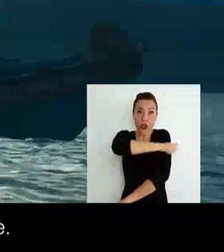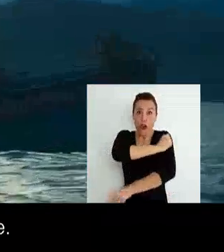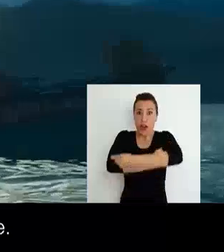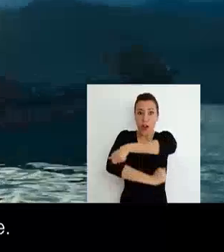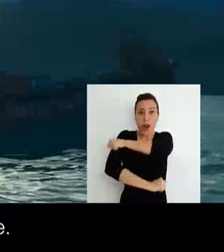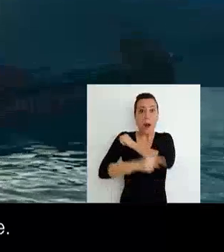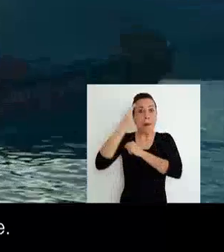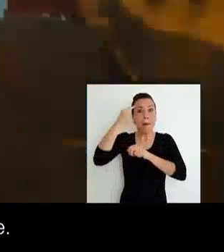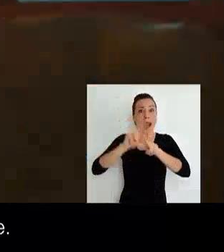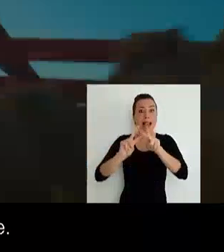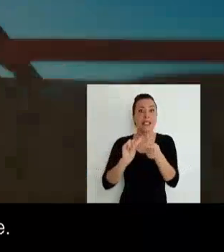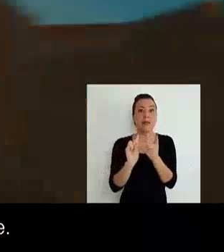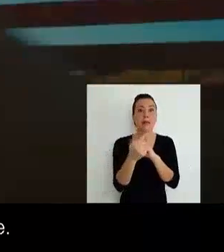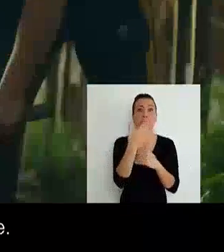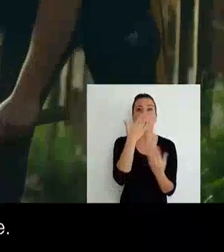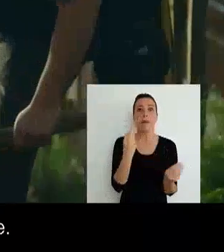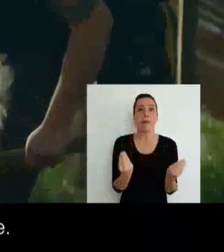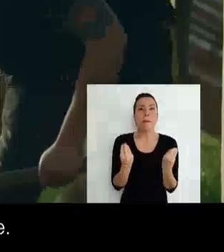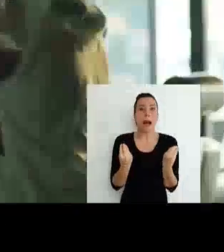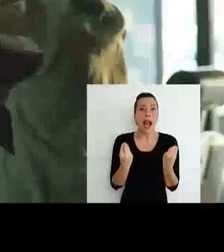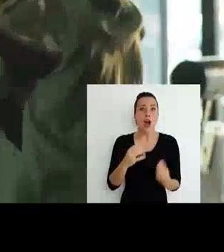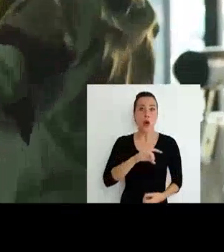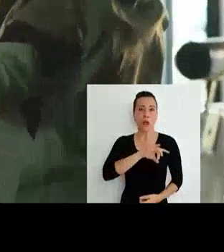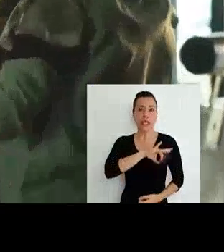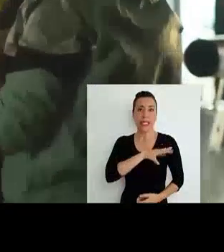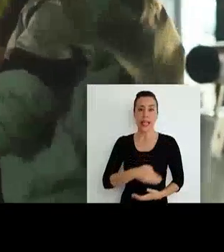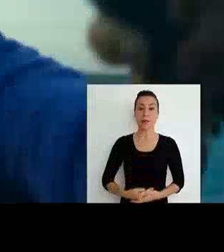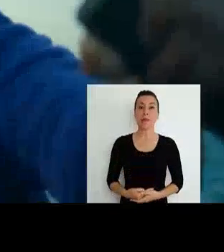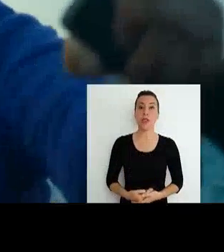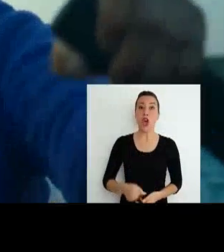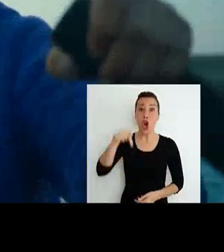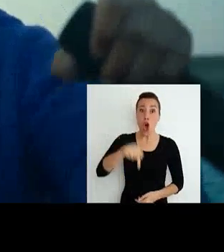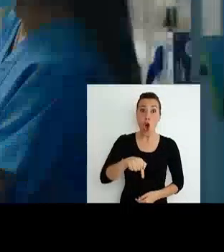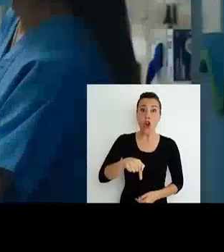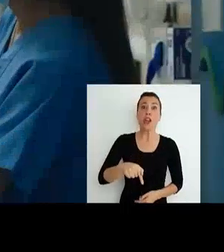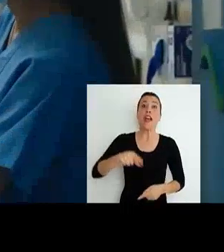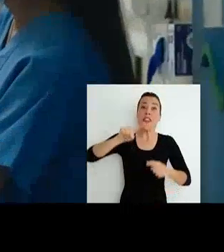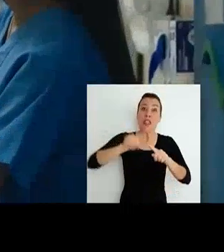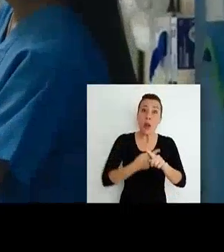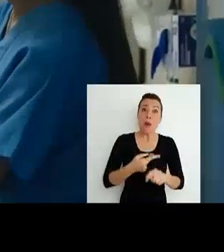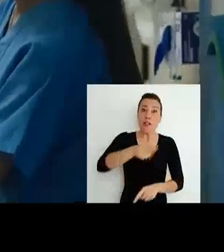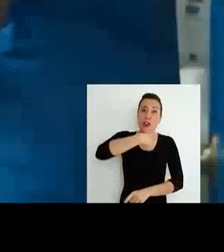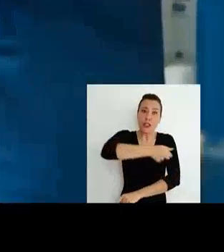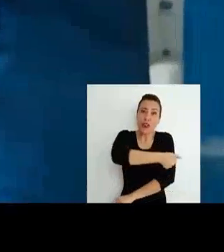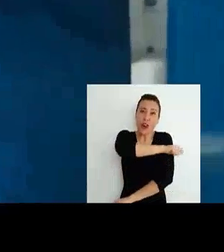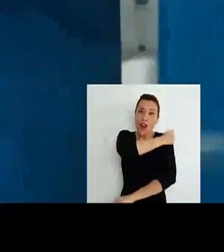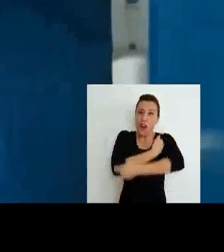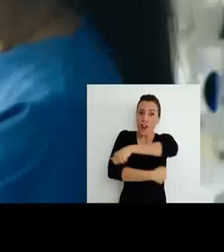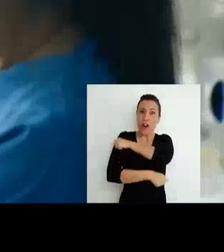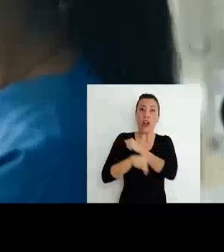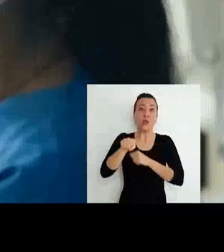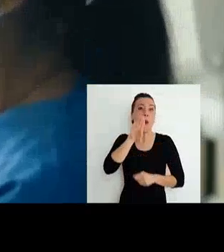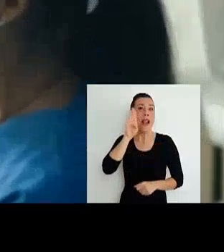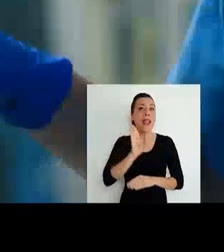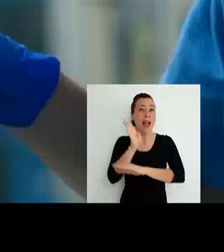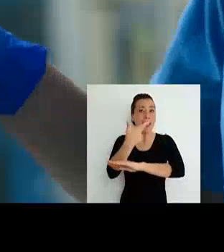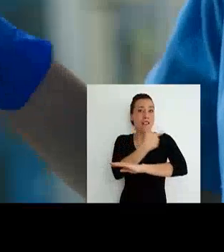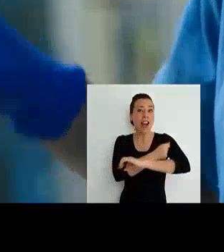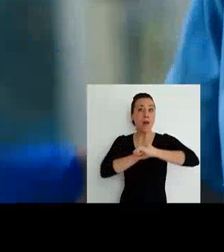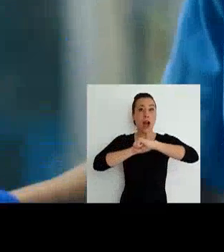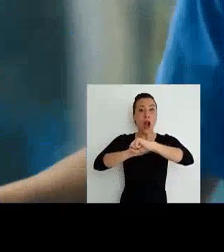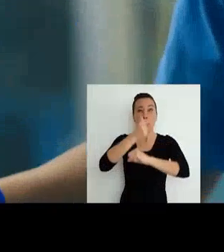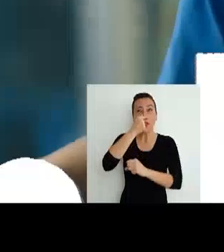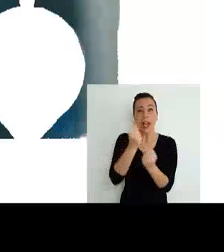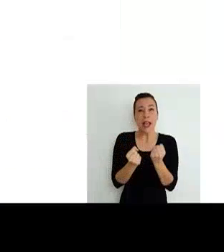se vaya al soy come chile mapu. Fachante, ca y vuelto cuain, conclea y bonche gato guay bonche afocutanmo.